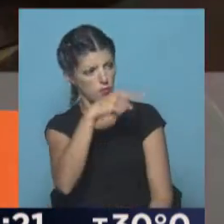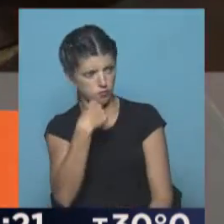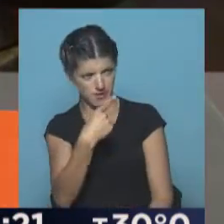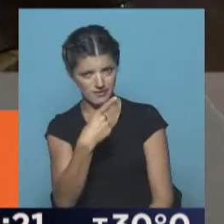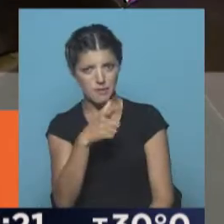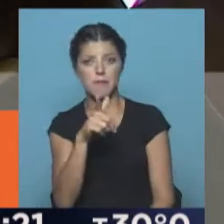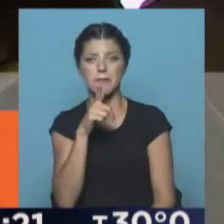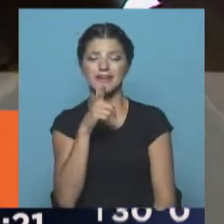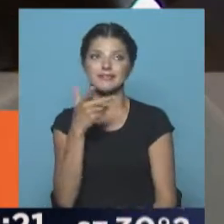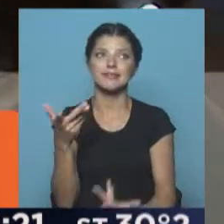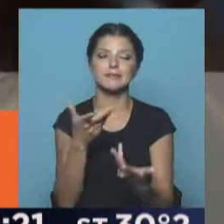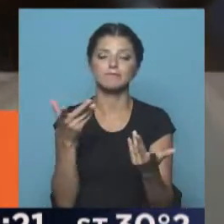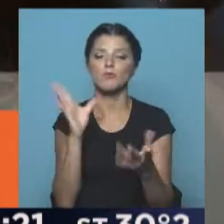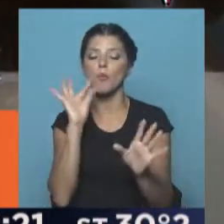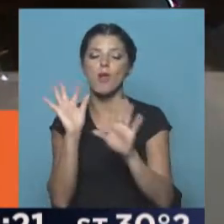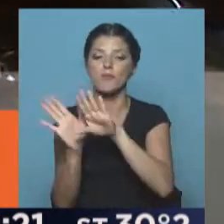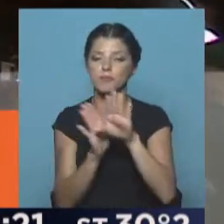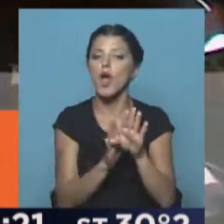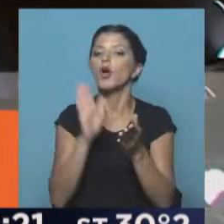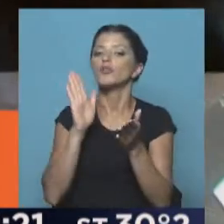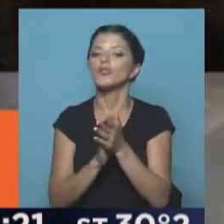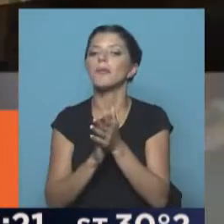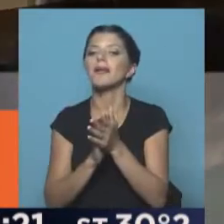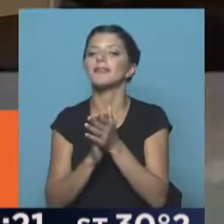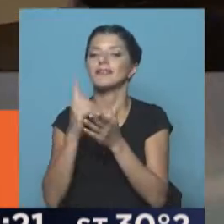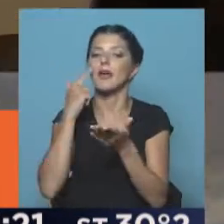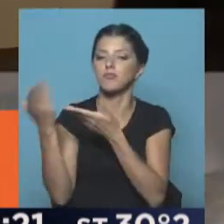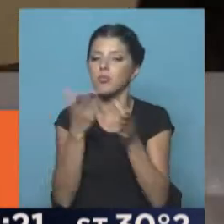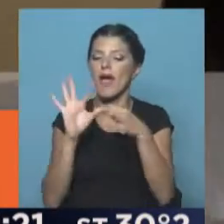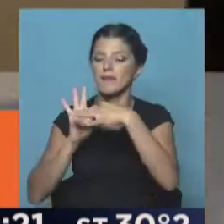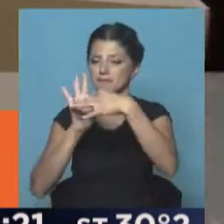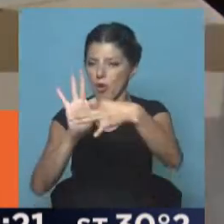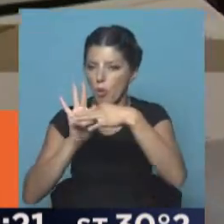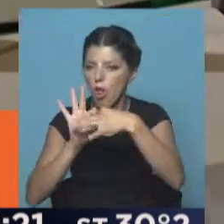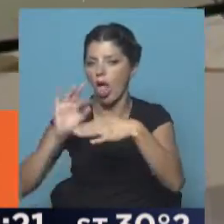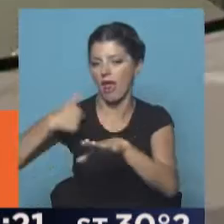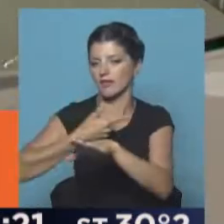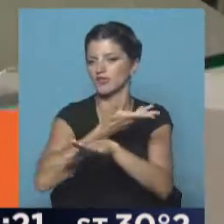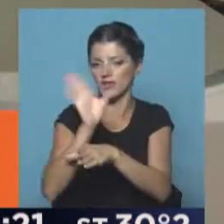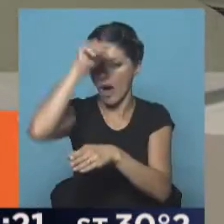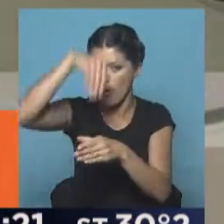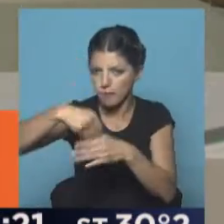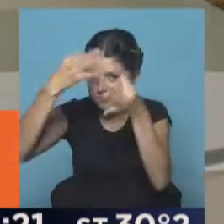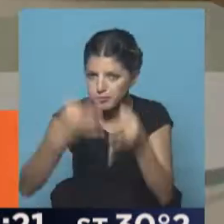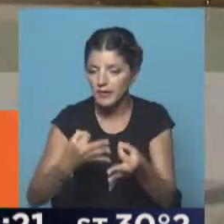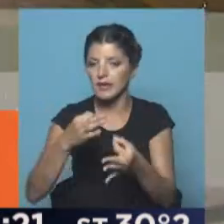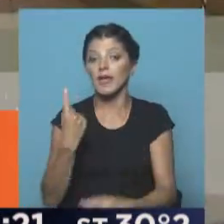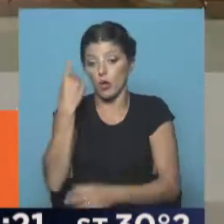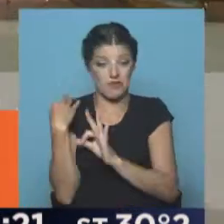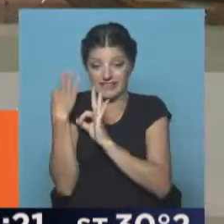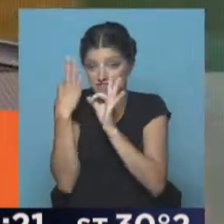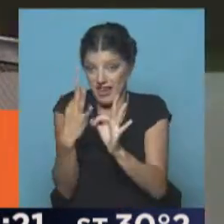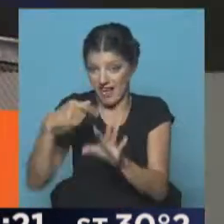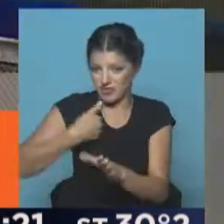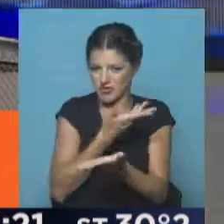me parece sustantivo, la cuestión de la asimilación, el consolidarse en la sociedad a la que uno ingresa, digamos, en